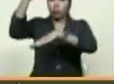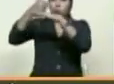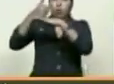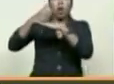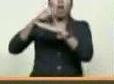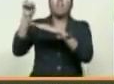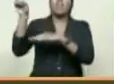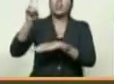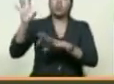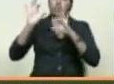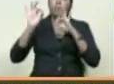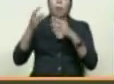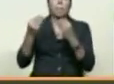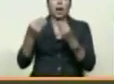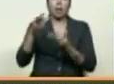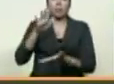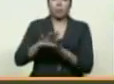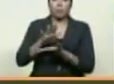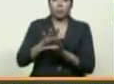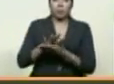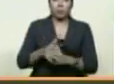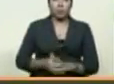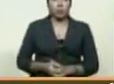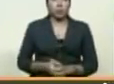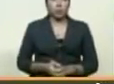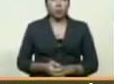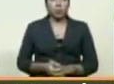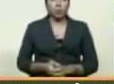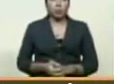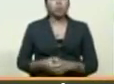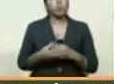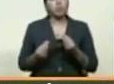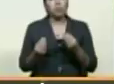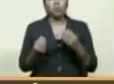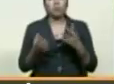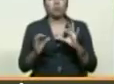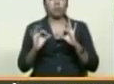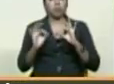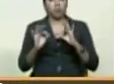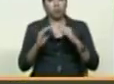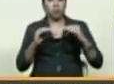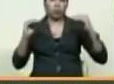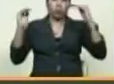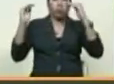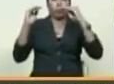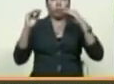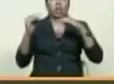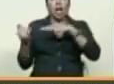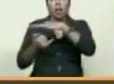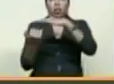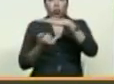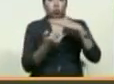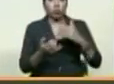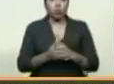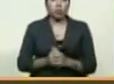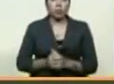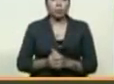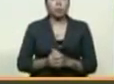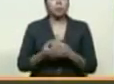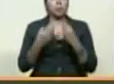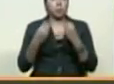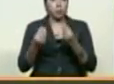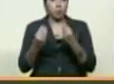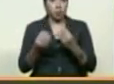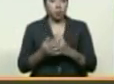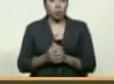corresponde para la tranquilidad, la institucionalización del país, para el fortalecimiento de